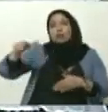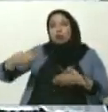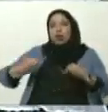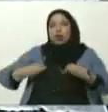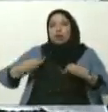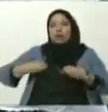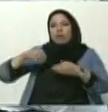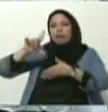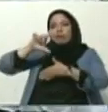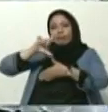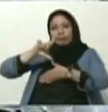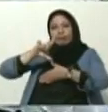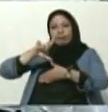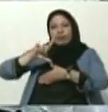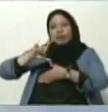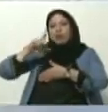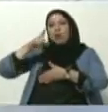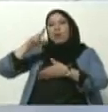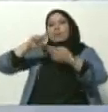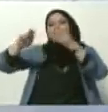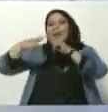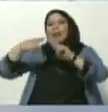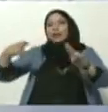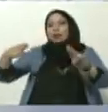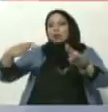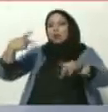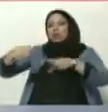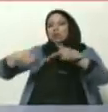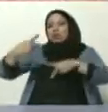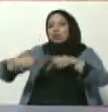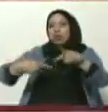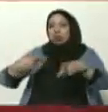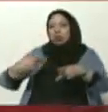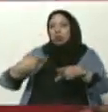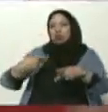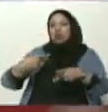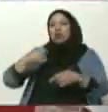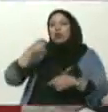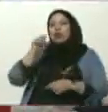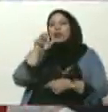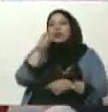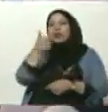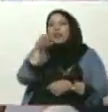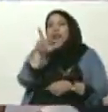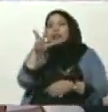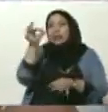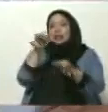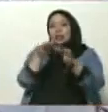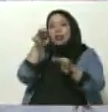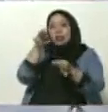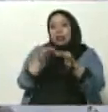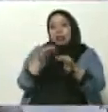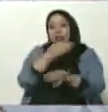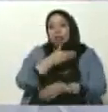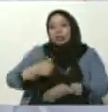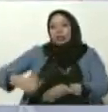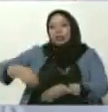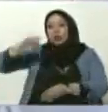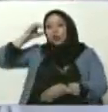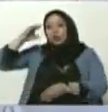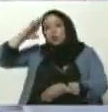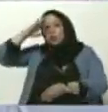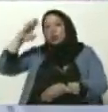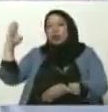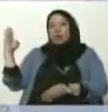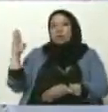República Bolivariana de Venezuela, que quiere destacarlo, país garante de este proceso. Destacar que el pasado 13 de septiembre el presidente Gustavo Petro envió una misiva